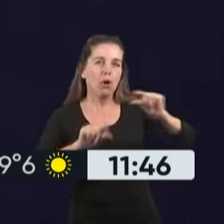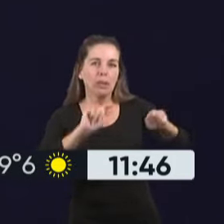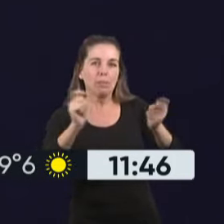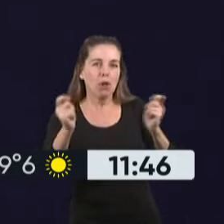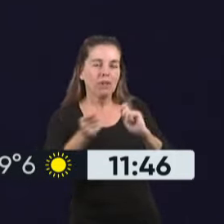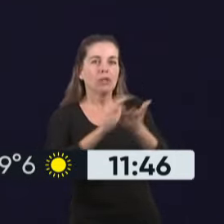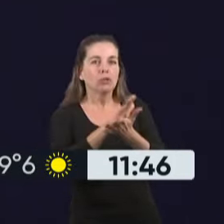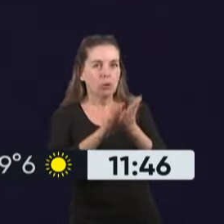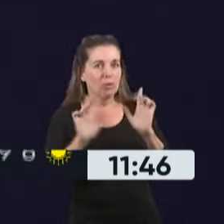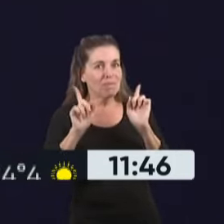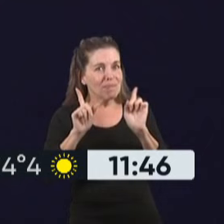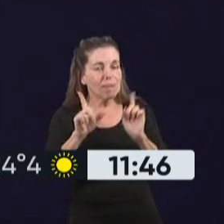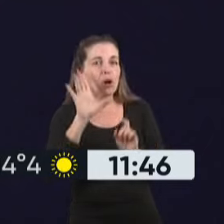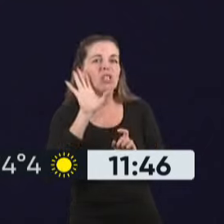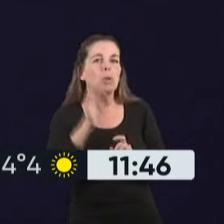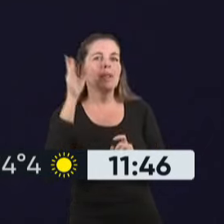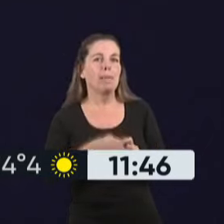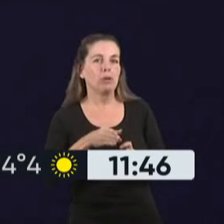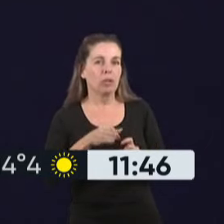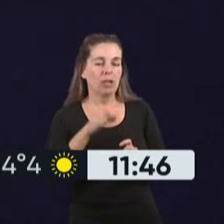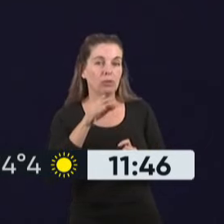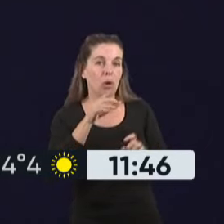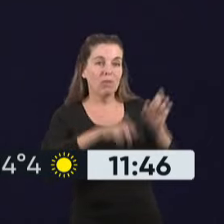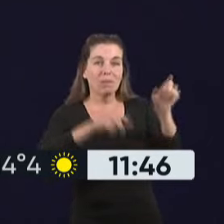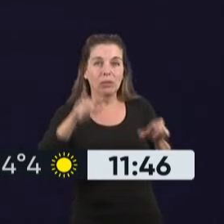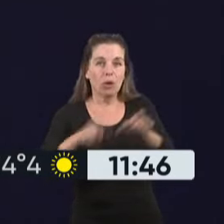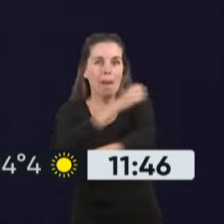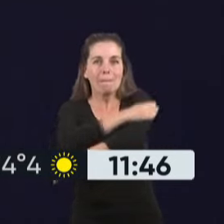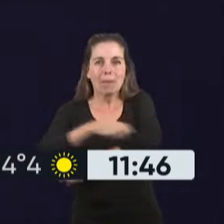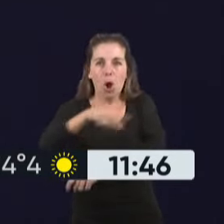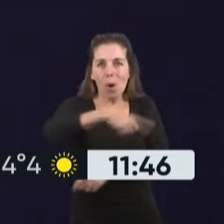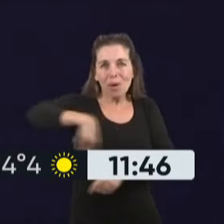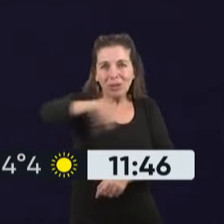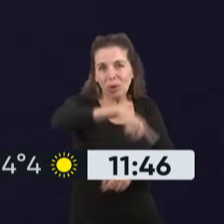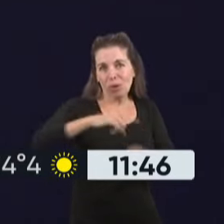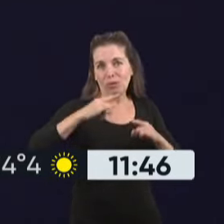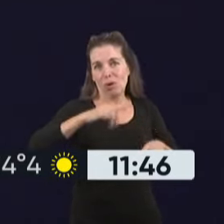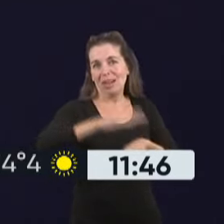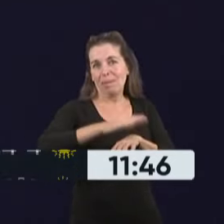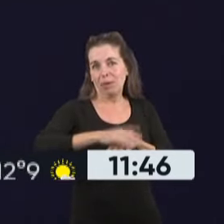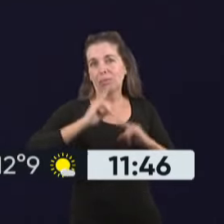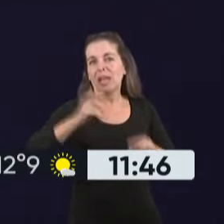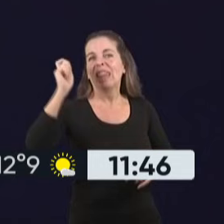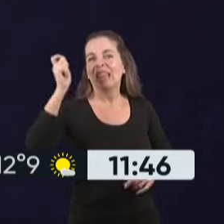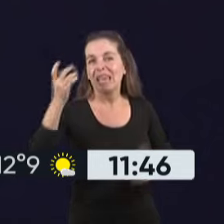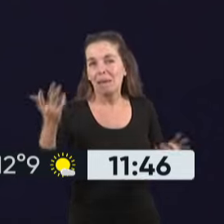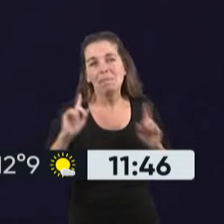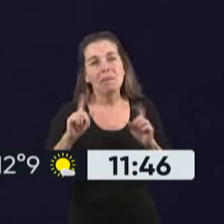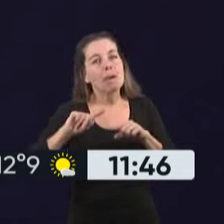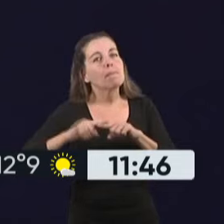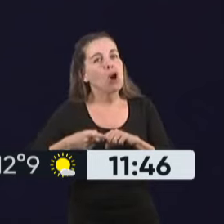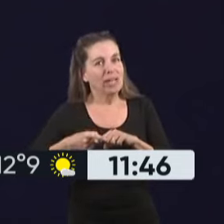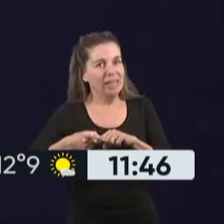del 50% de pobres que han dejado en el país es por responsabilidades de la política que